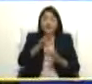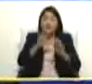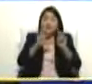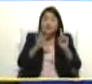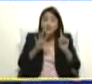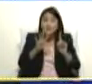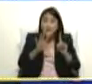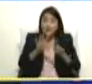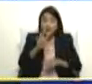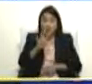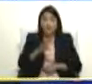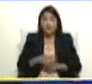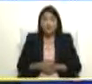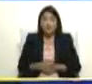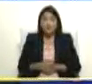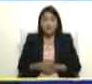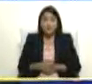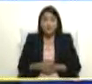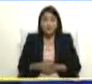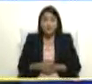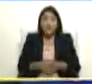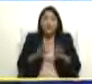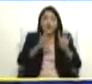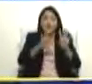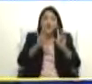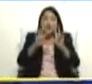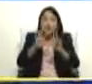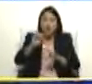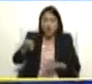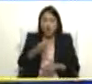10.200.364 votos con el